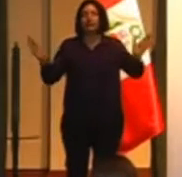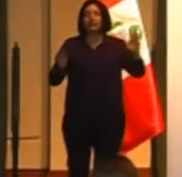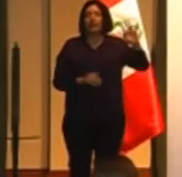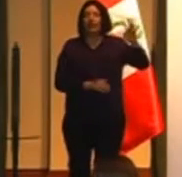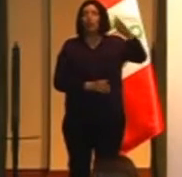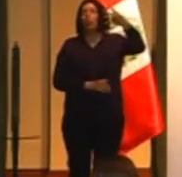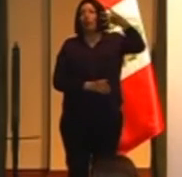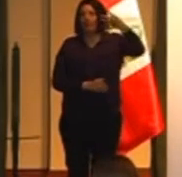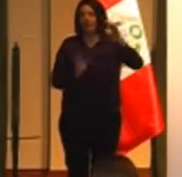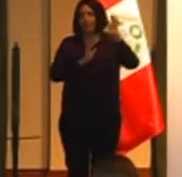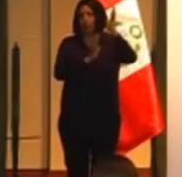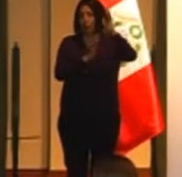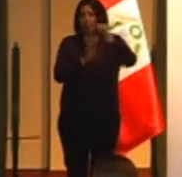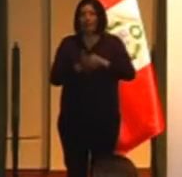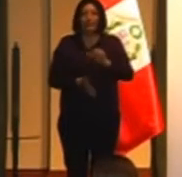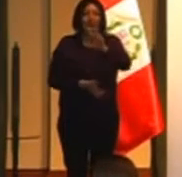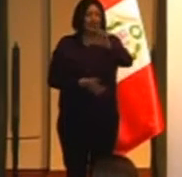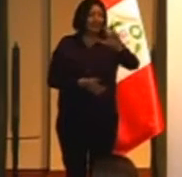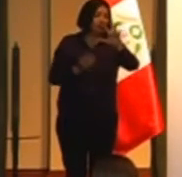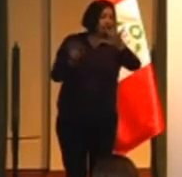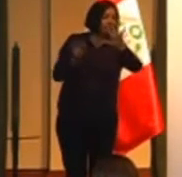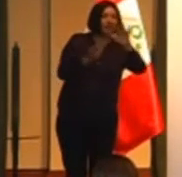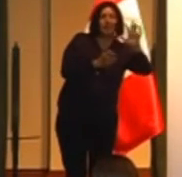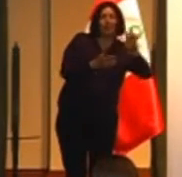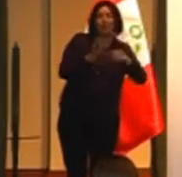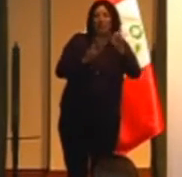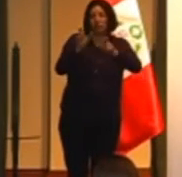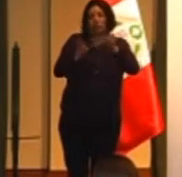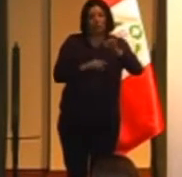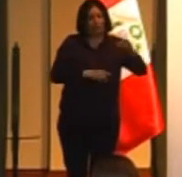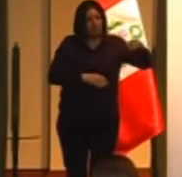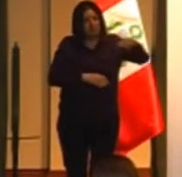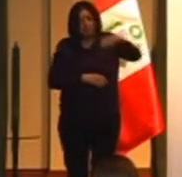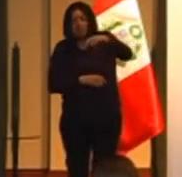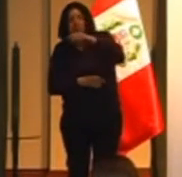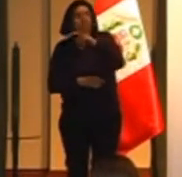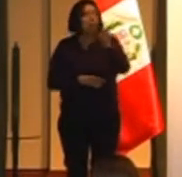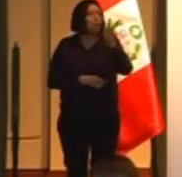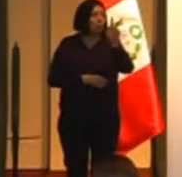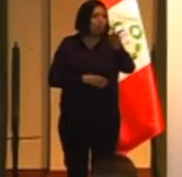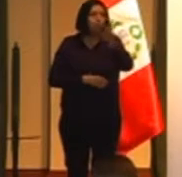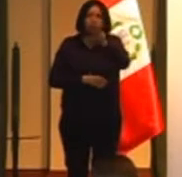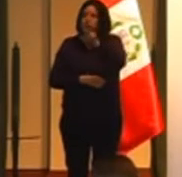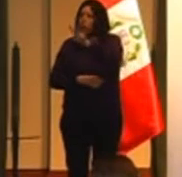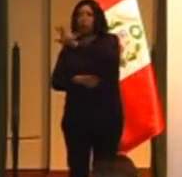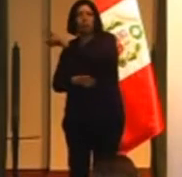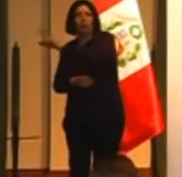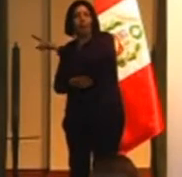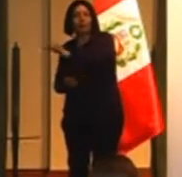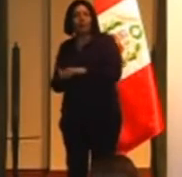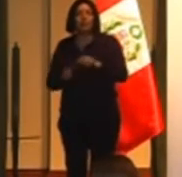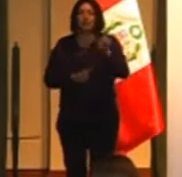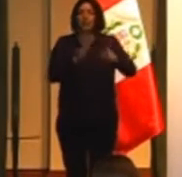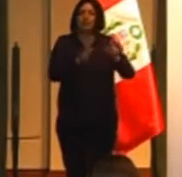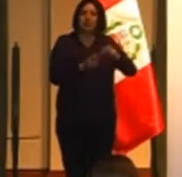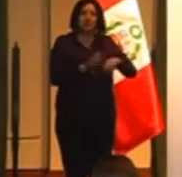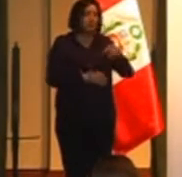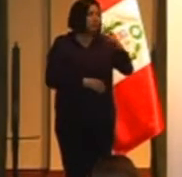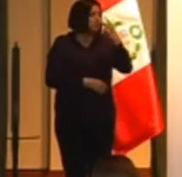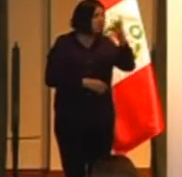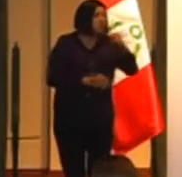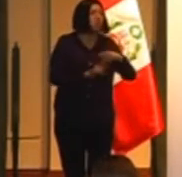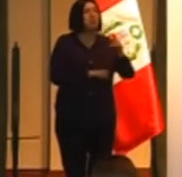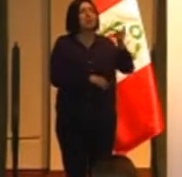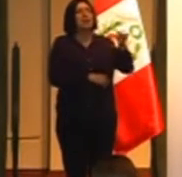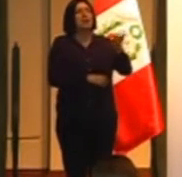Son 336.000 personas que han pasado por ahí y han visto. Se han detenido el Principito,